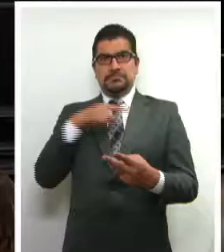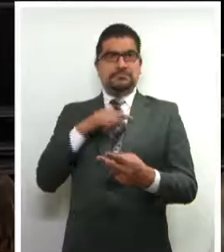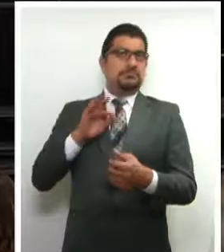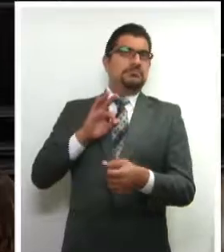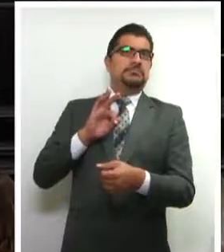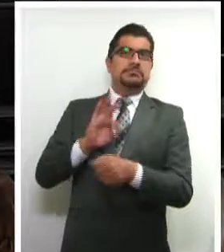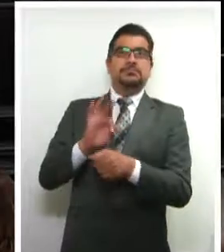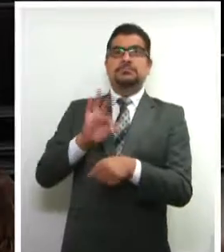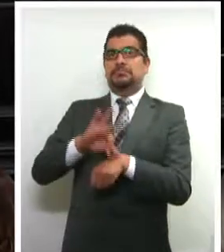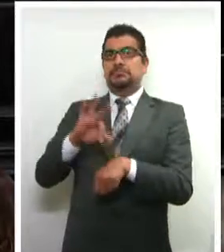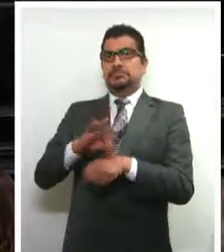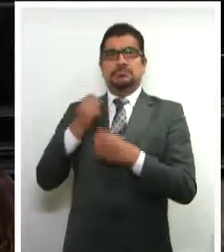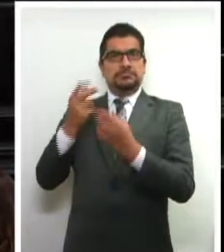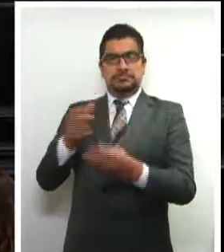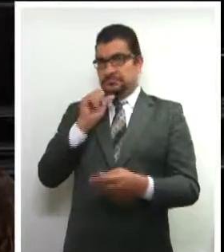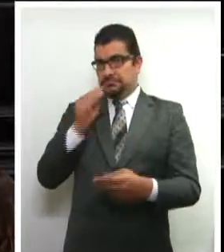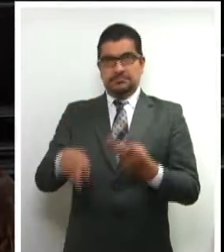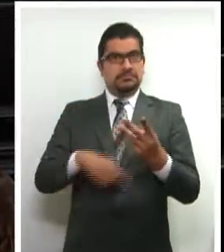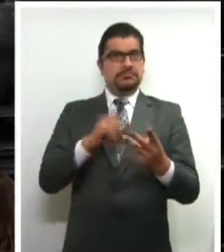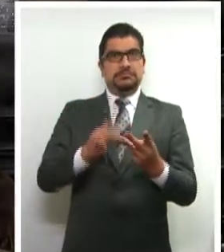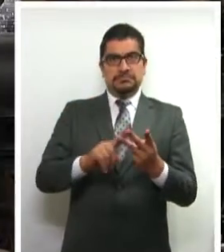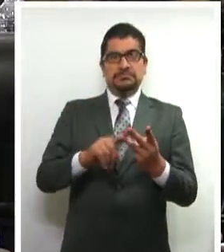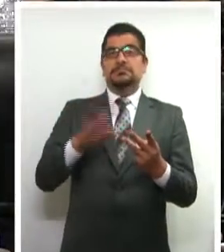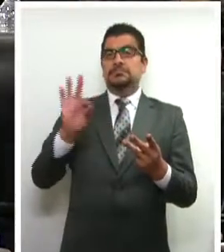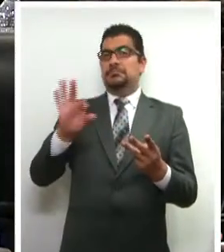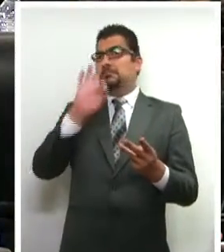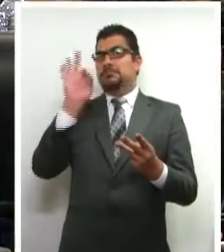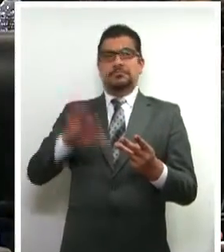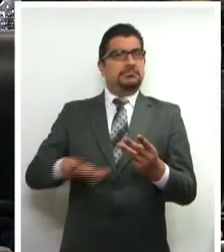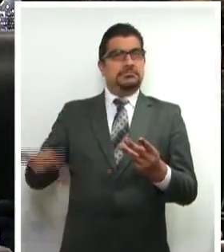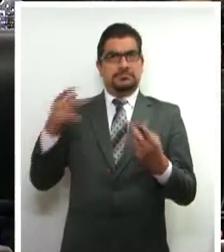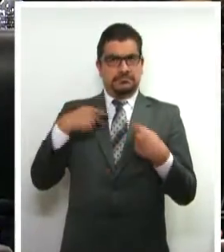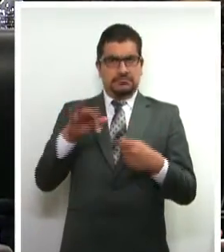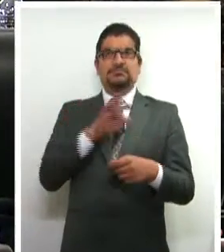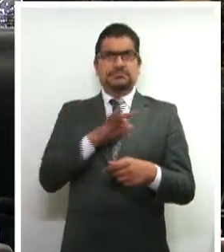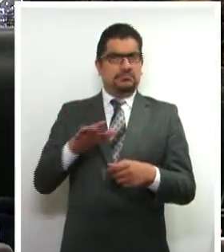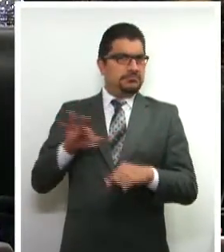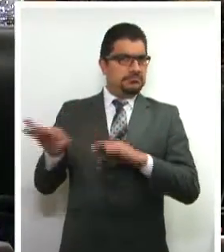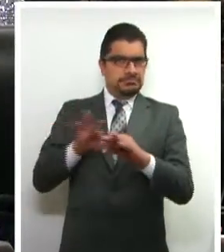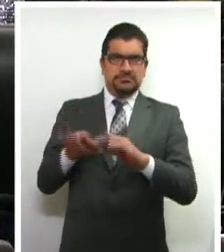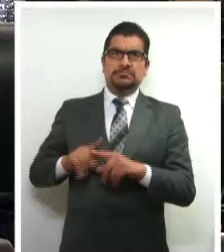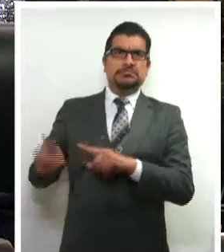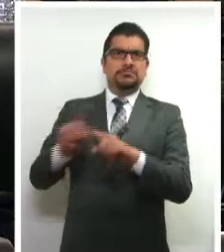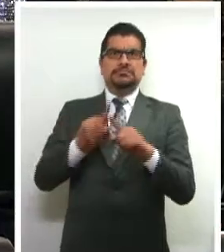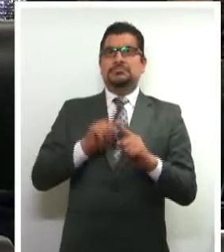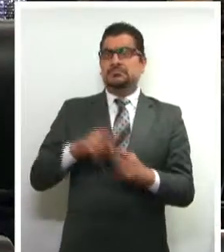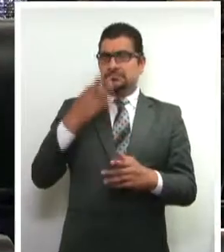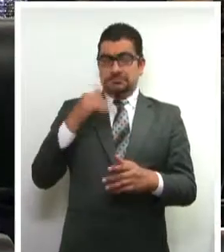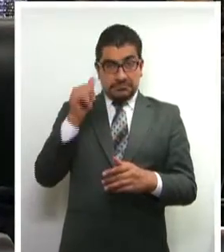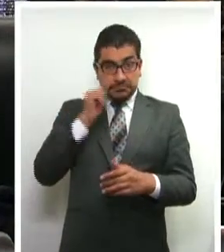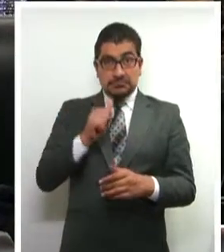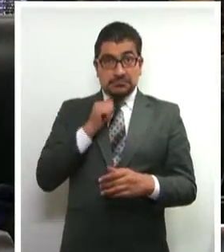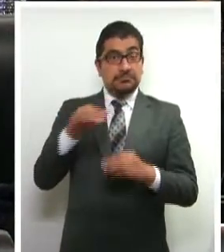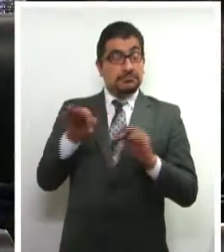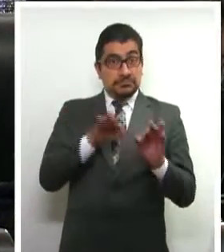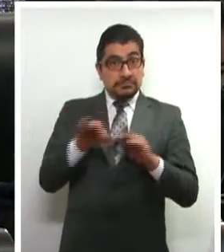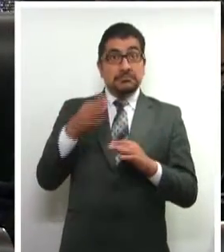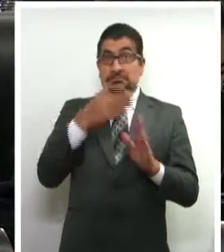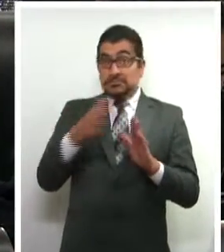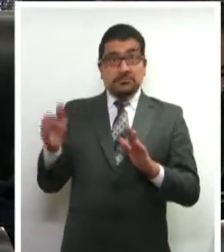seguridad social y 40% de las personas económicamente activas no poseen prestaciones laborales.